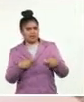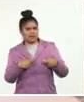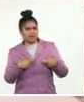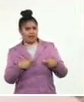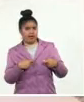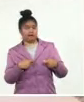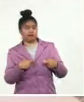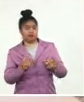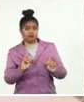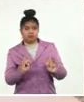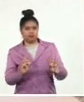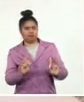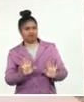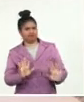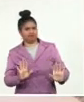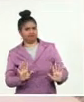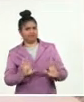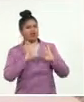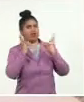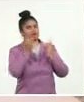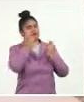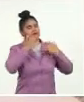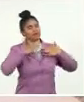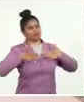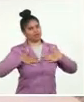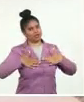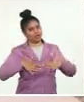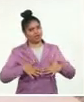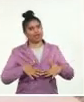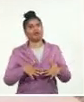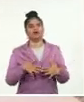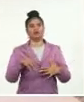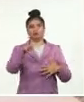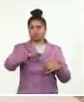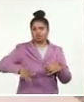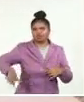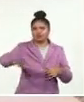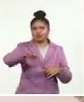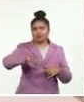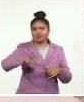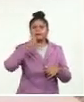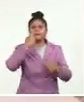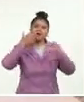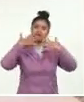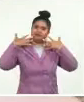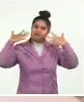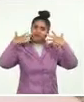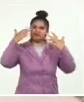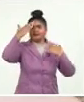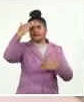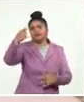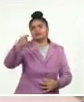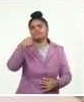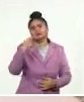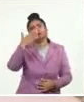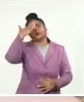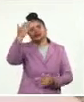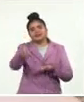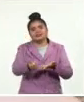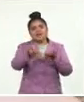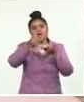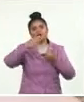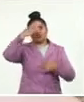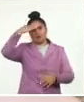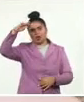hacia su familia a la sociedad lo cual incidió mucho en la productividad a nivel de país inclusive se está hablando de